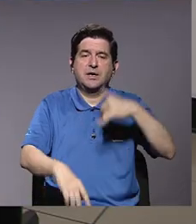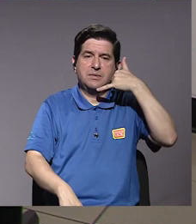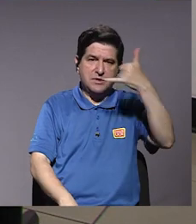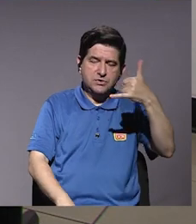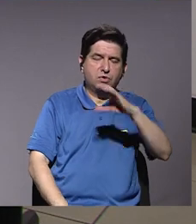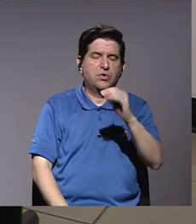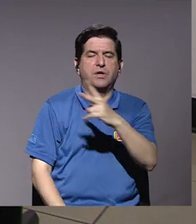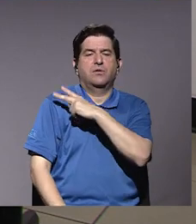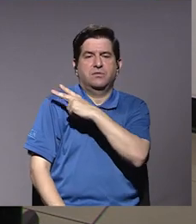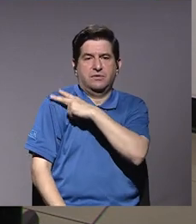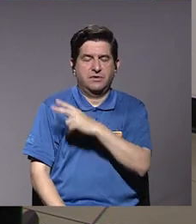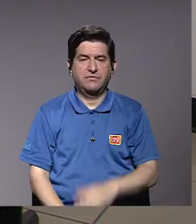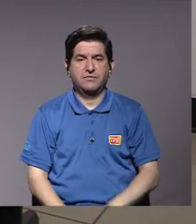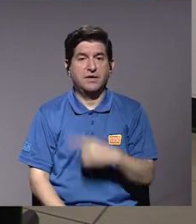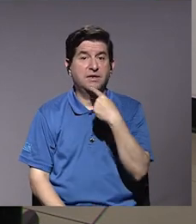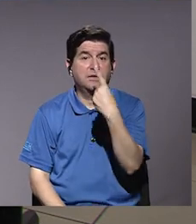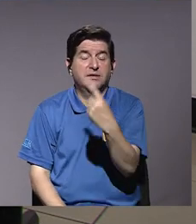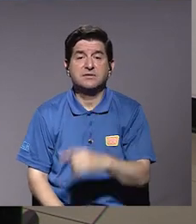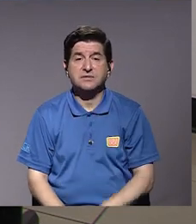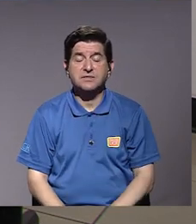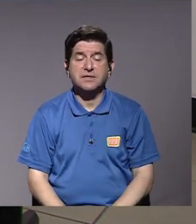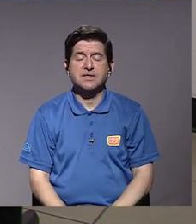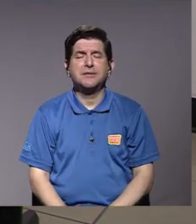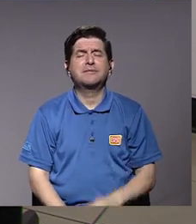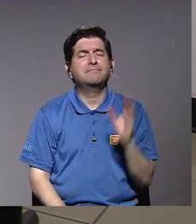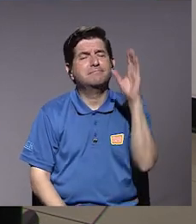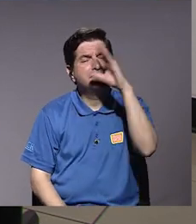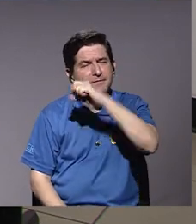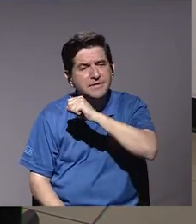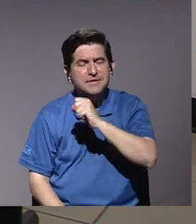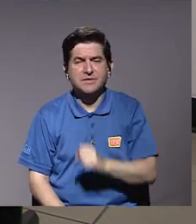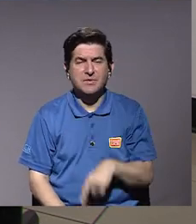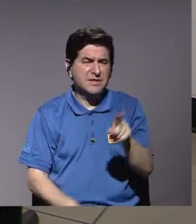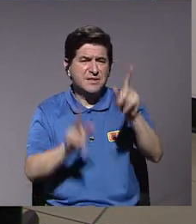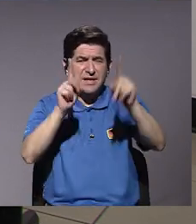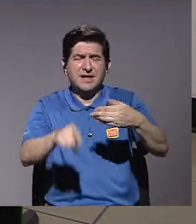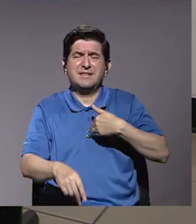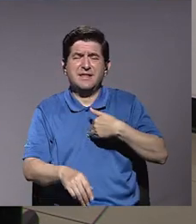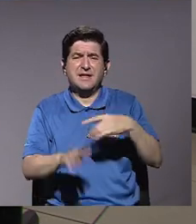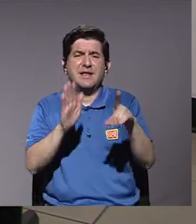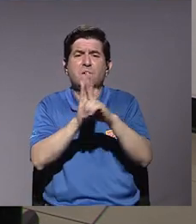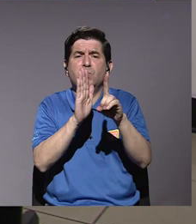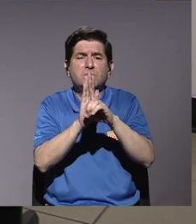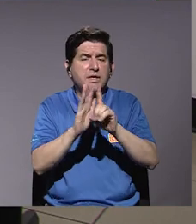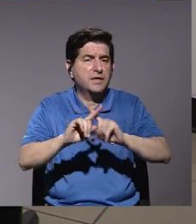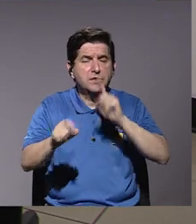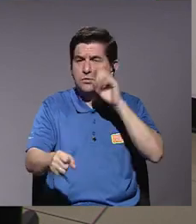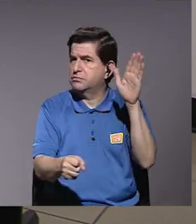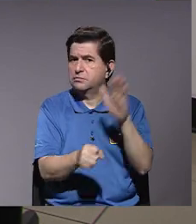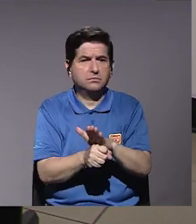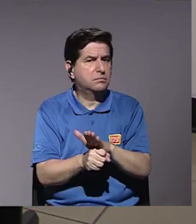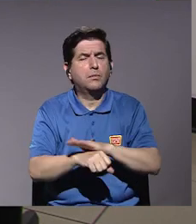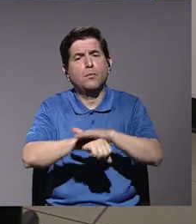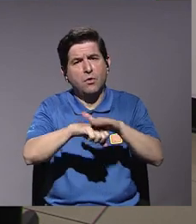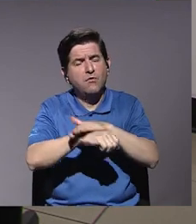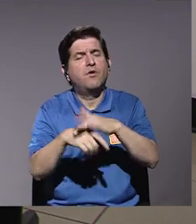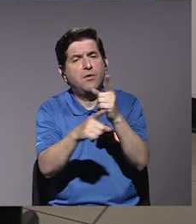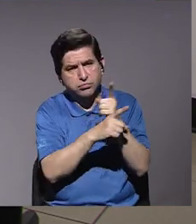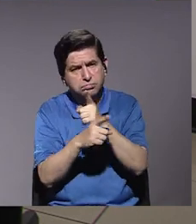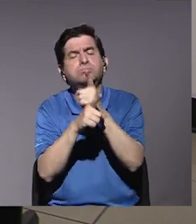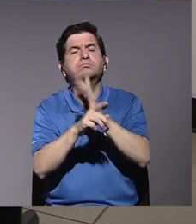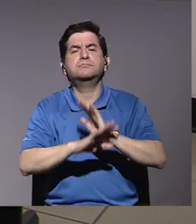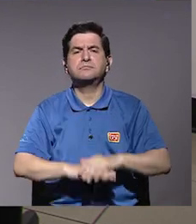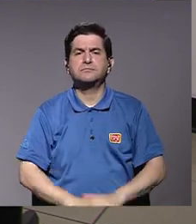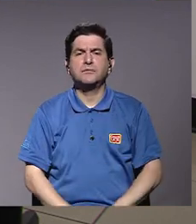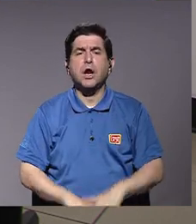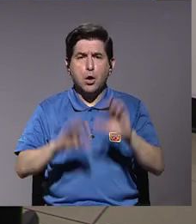la persona o a la jefatura de la persona y decirle, vea, es que esta persona tiene el derecho X y no se le dio, por favor, corrijamos